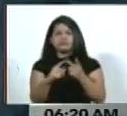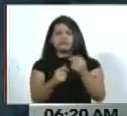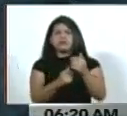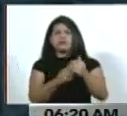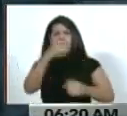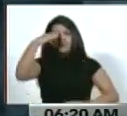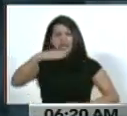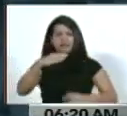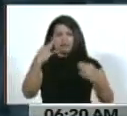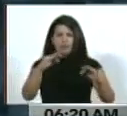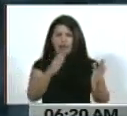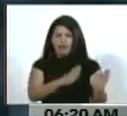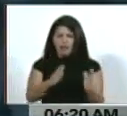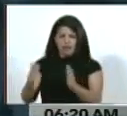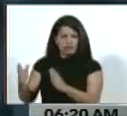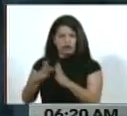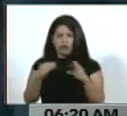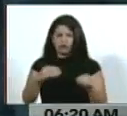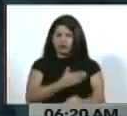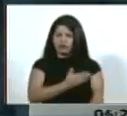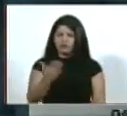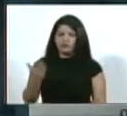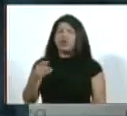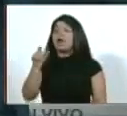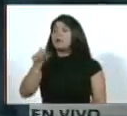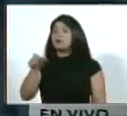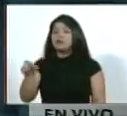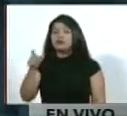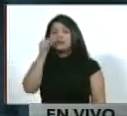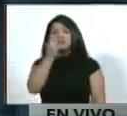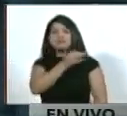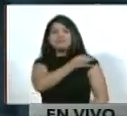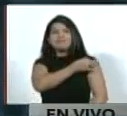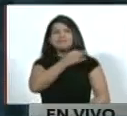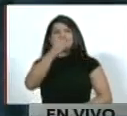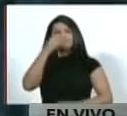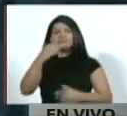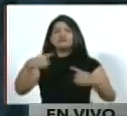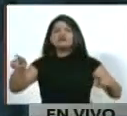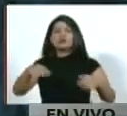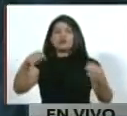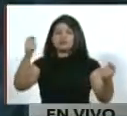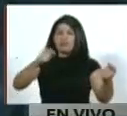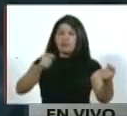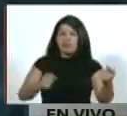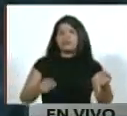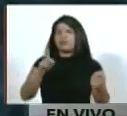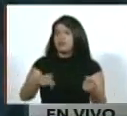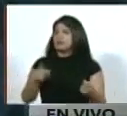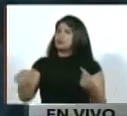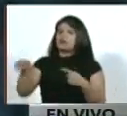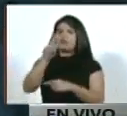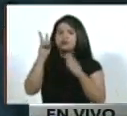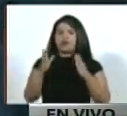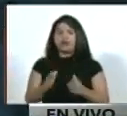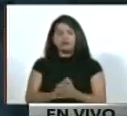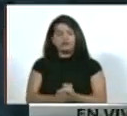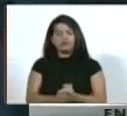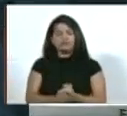subalternos, cadetes, músicos militares, compatriotas todos. Qué bonito